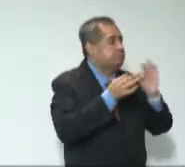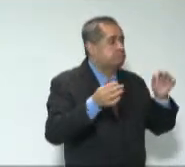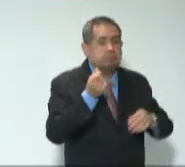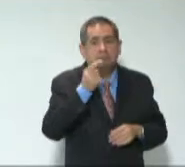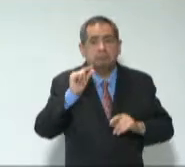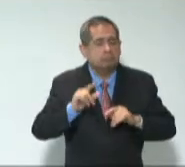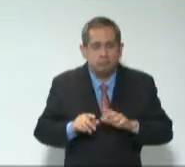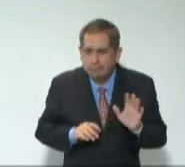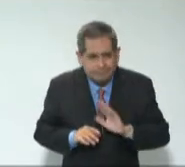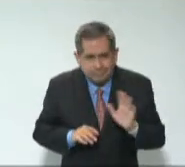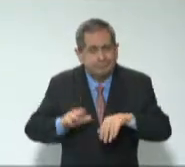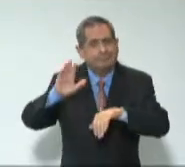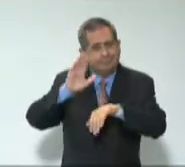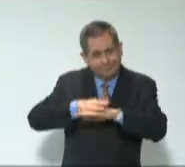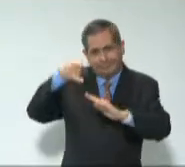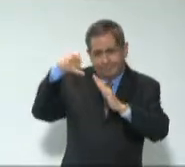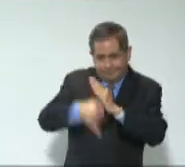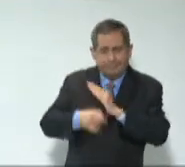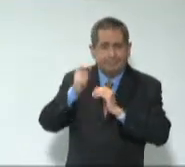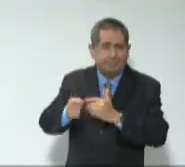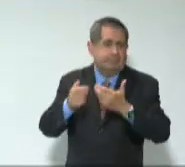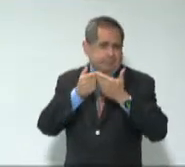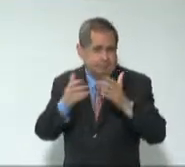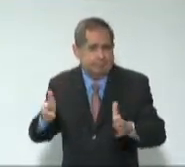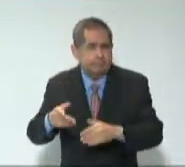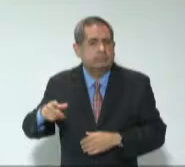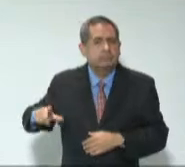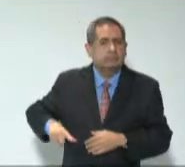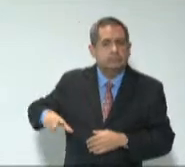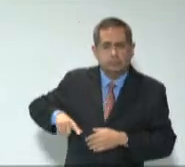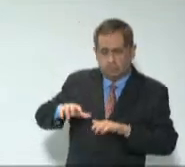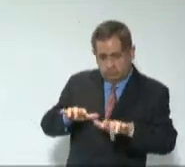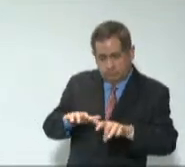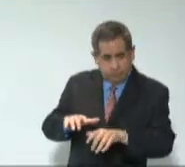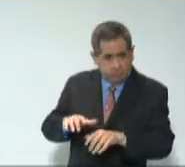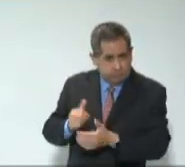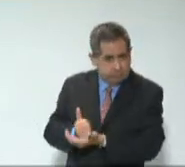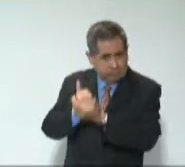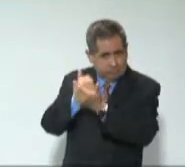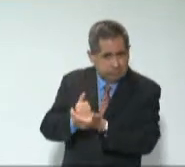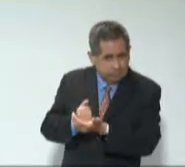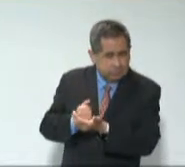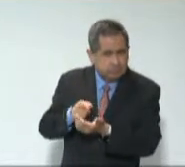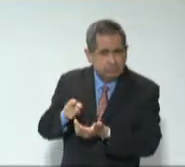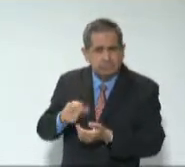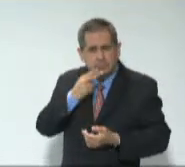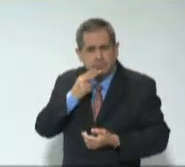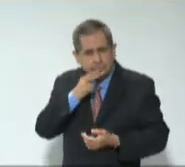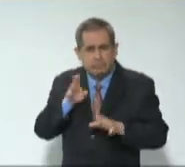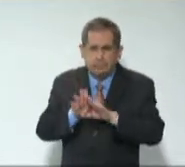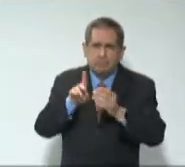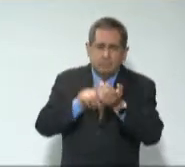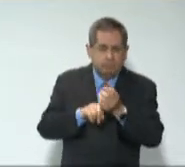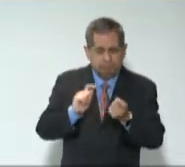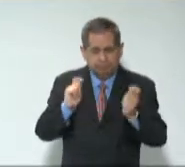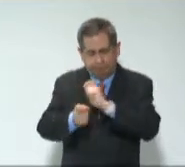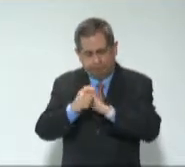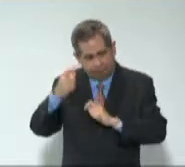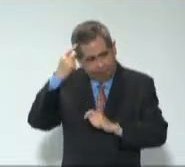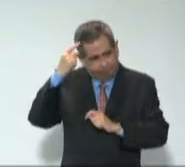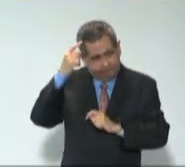con la llegada de del gobierno electrónico Bueno pues se ha ido adaptando no el significado de de este Este